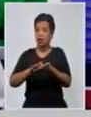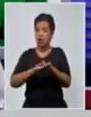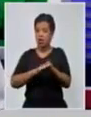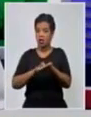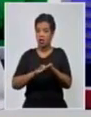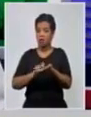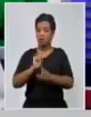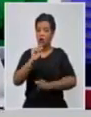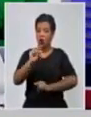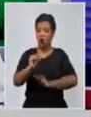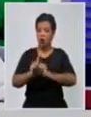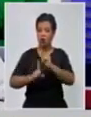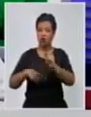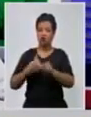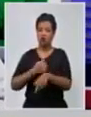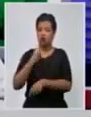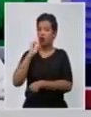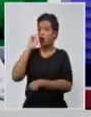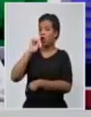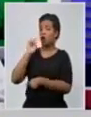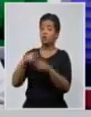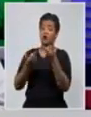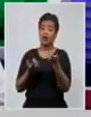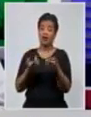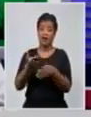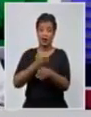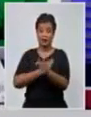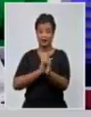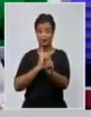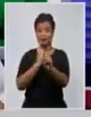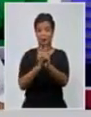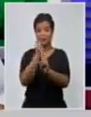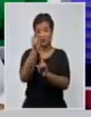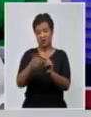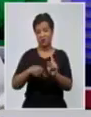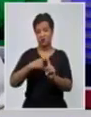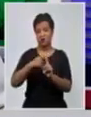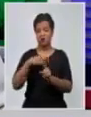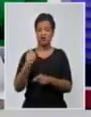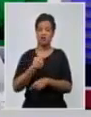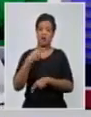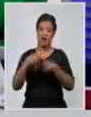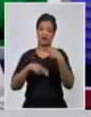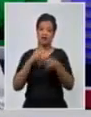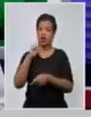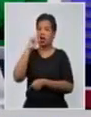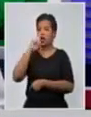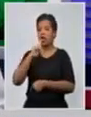se estudia por ser contacto de un caso positivo,